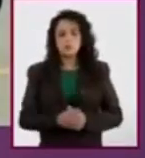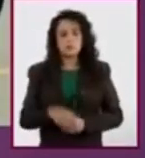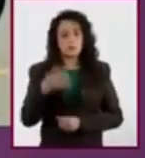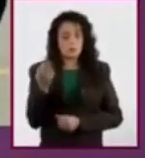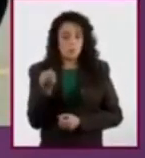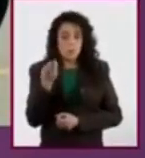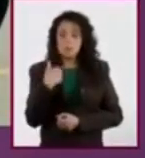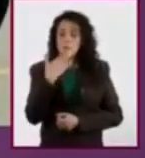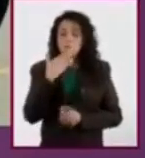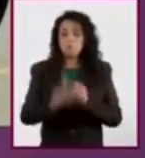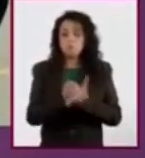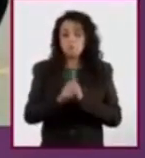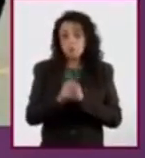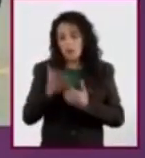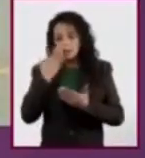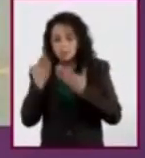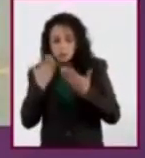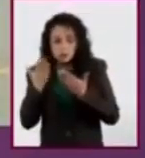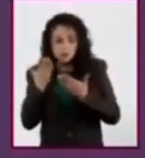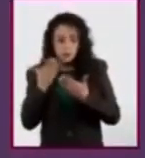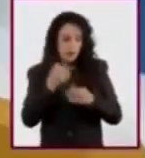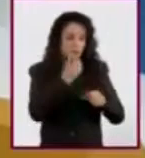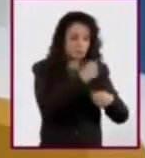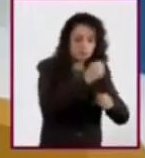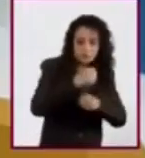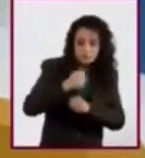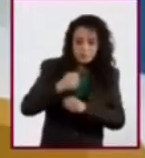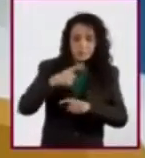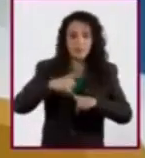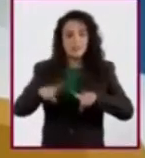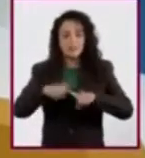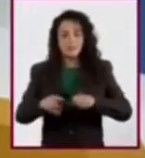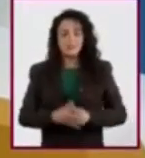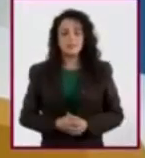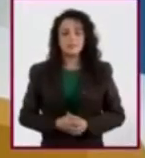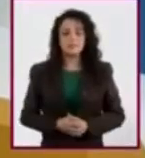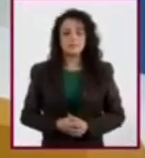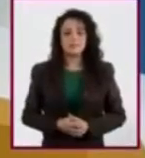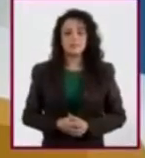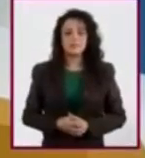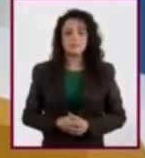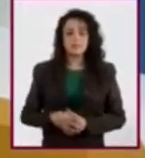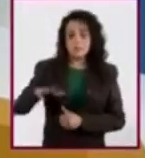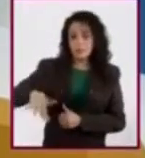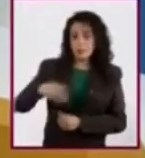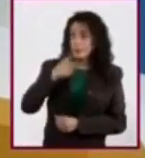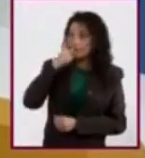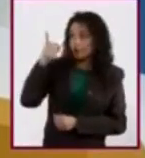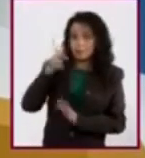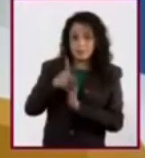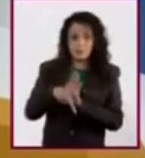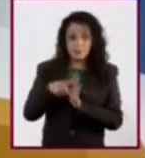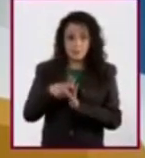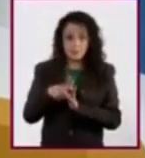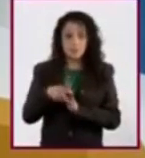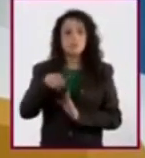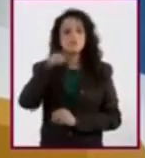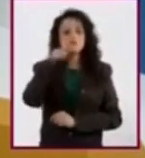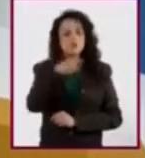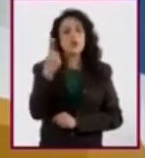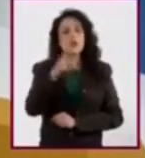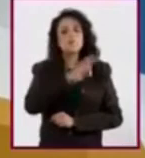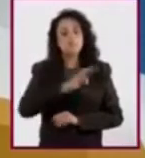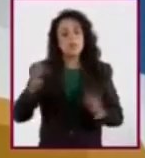que no tengo problemas en estudiar, barrer... De acuerdo con lo que se mencionó en el video, ¿qué pueden hacer